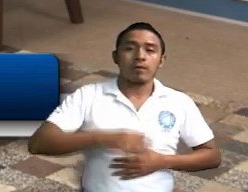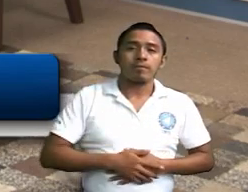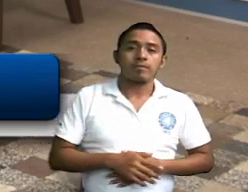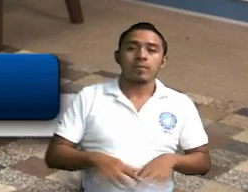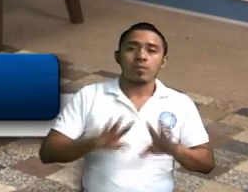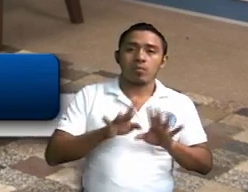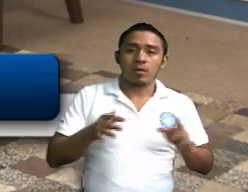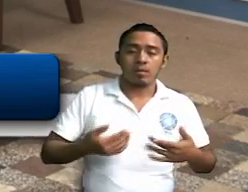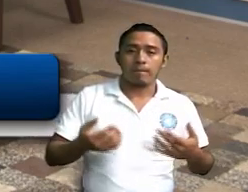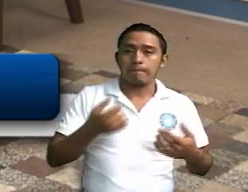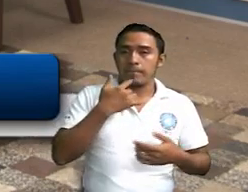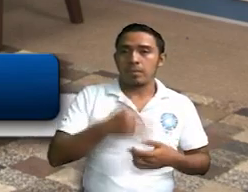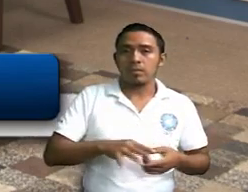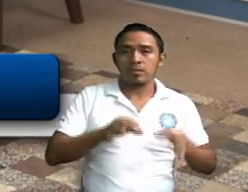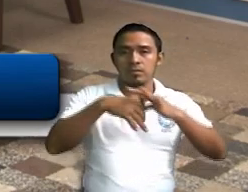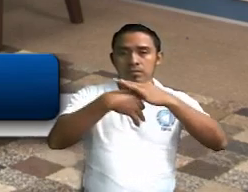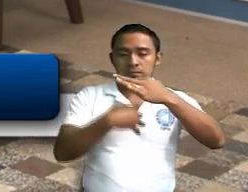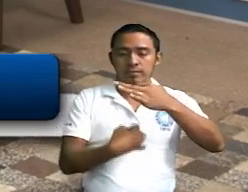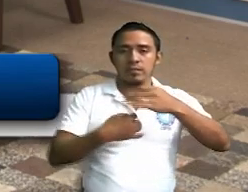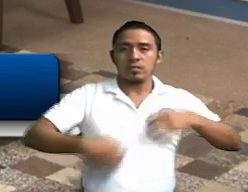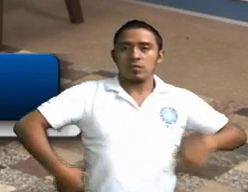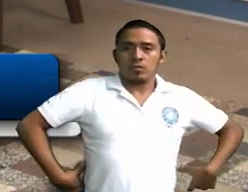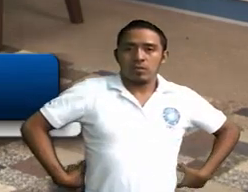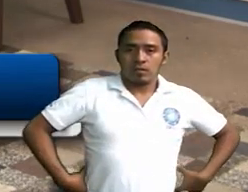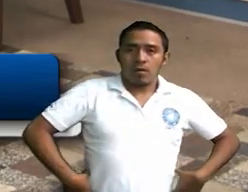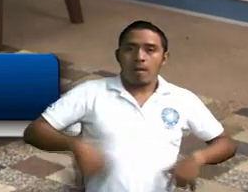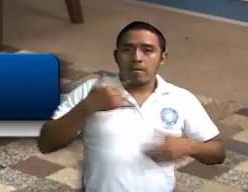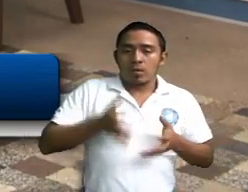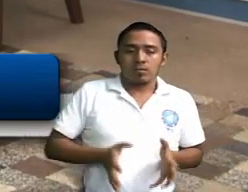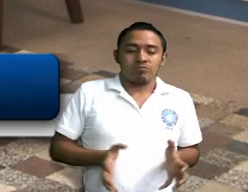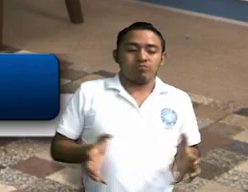embarazada, generalmente dolores de columna y dolores de cadera